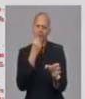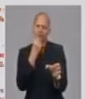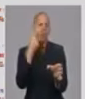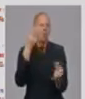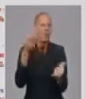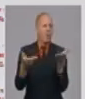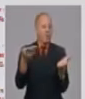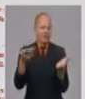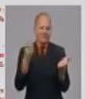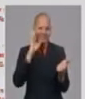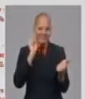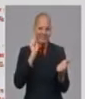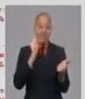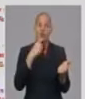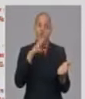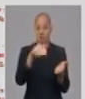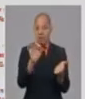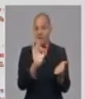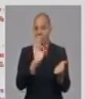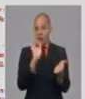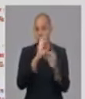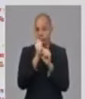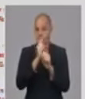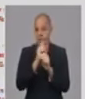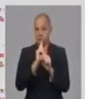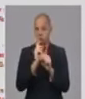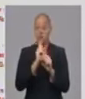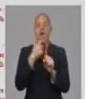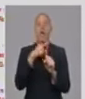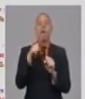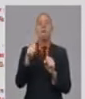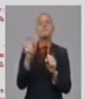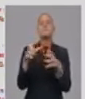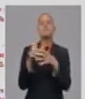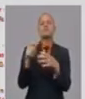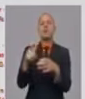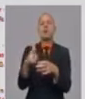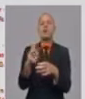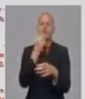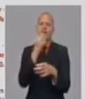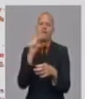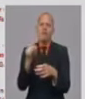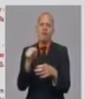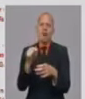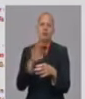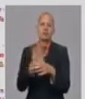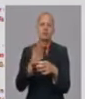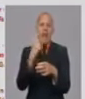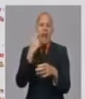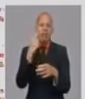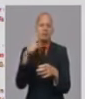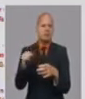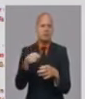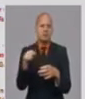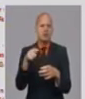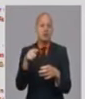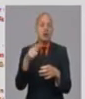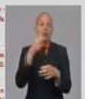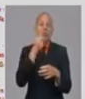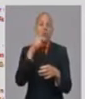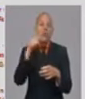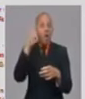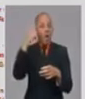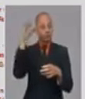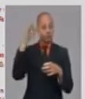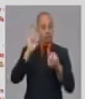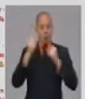una vez abiertos los códigos, los que recibieron placebo serán vacunados con el inmunógeno, sostuvo la especialista. Explicó que las